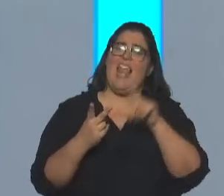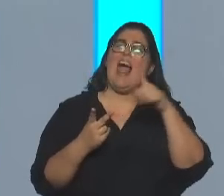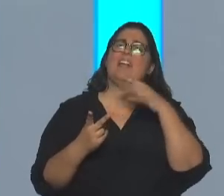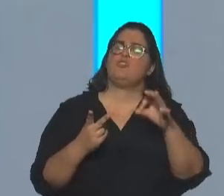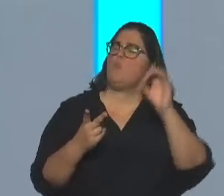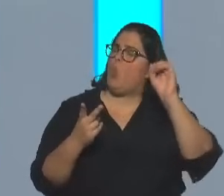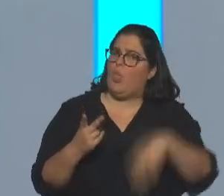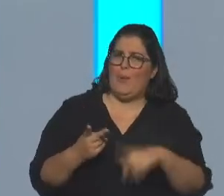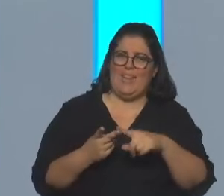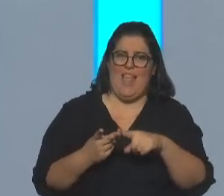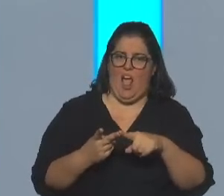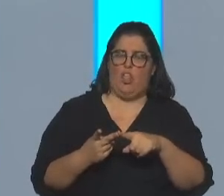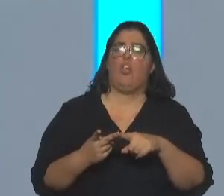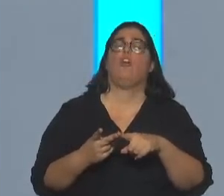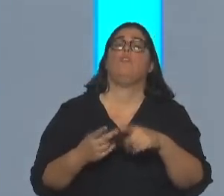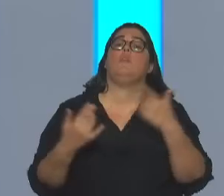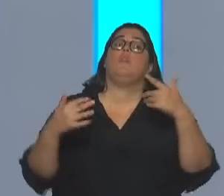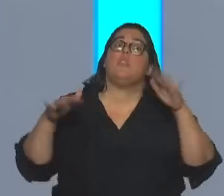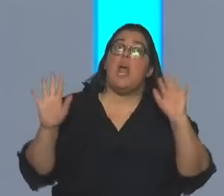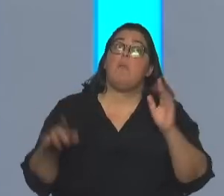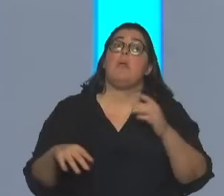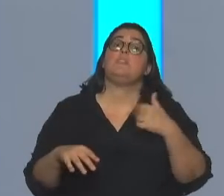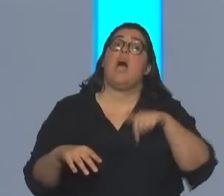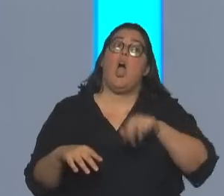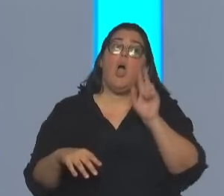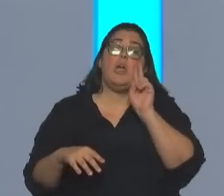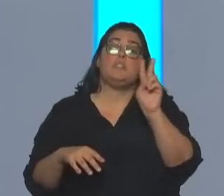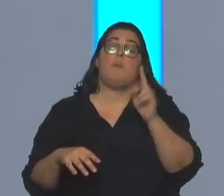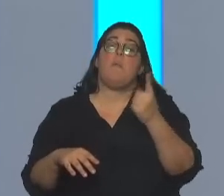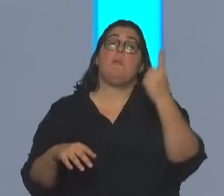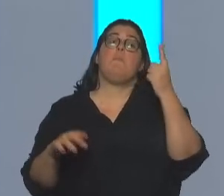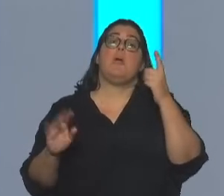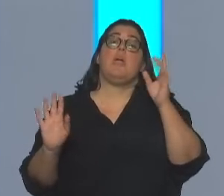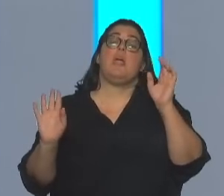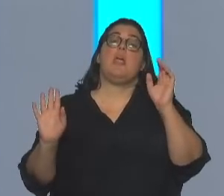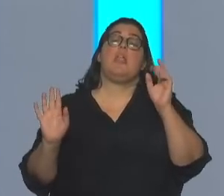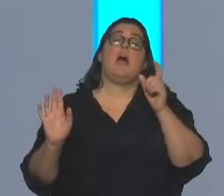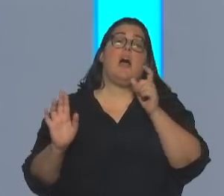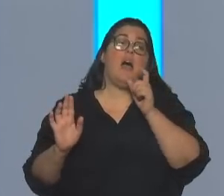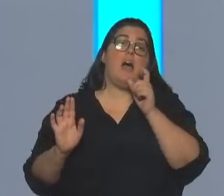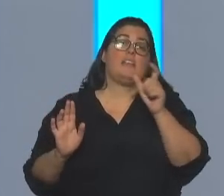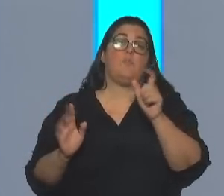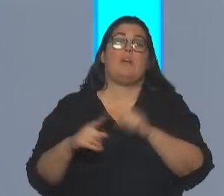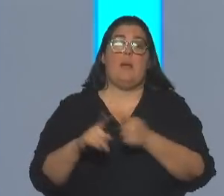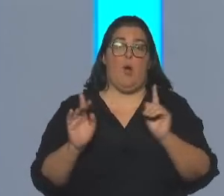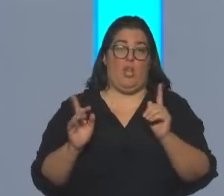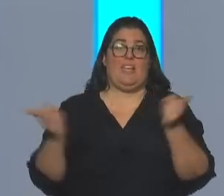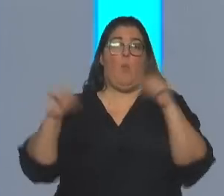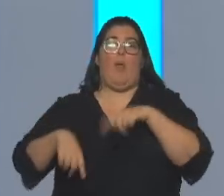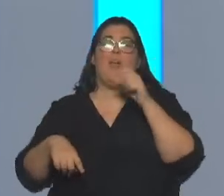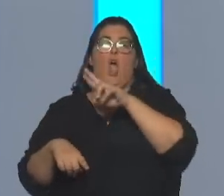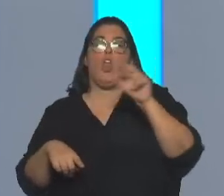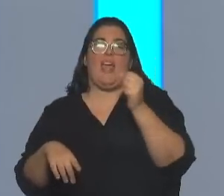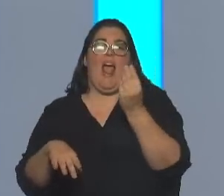elección empieza también a configurar quizás el primer atisbo de respuesta política, ¿no? Con este posible retorno del correísmo al poder. Hay que